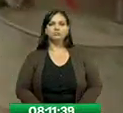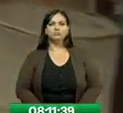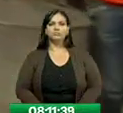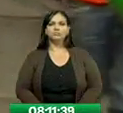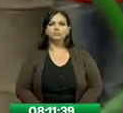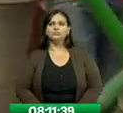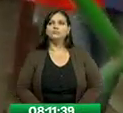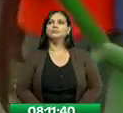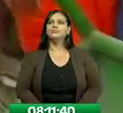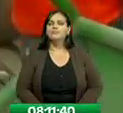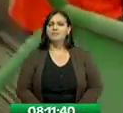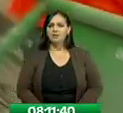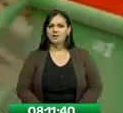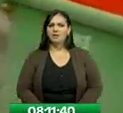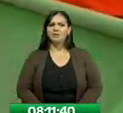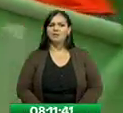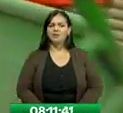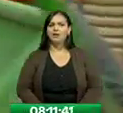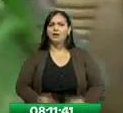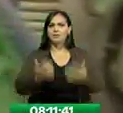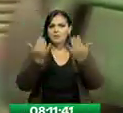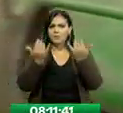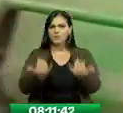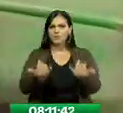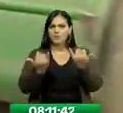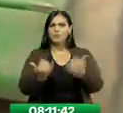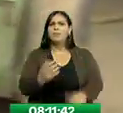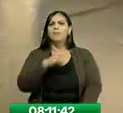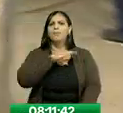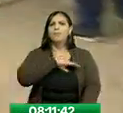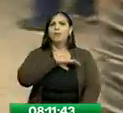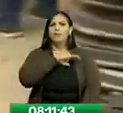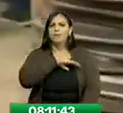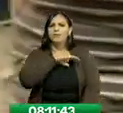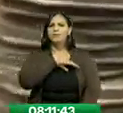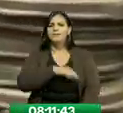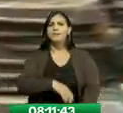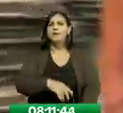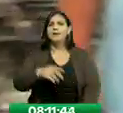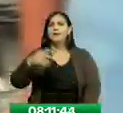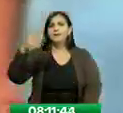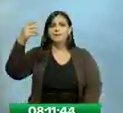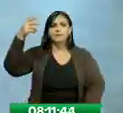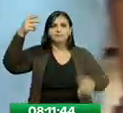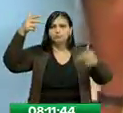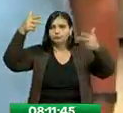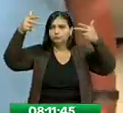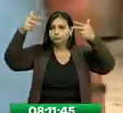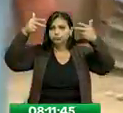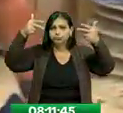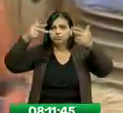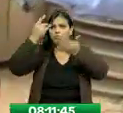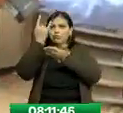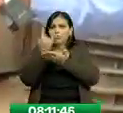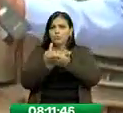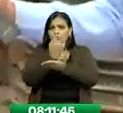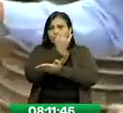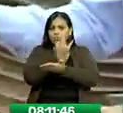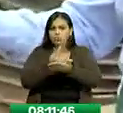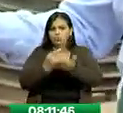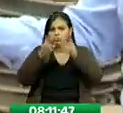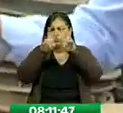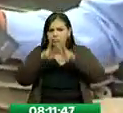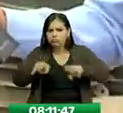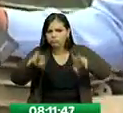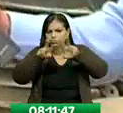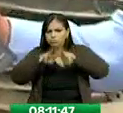la cual nos encontramos se ha procedido ya a una persecución incluso analizando videos de cámaras cercana a uno todavía justo yo vengo